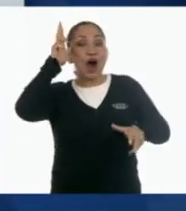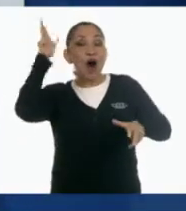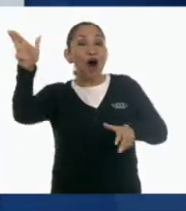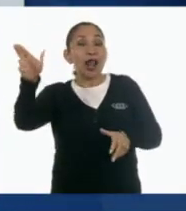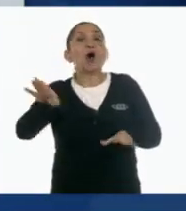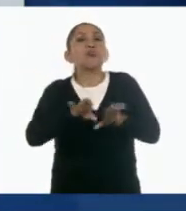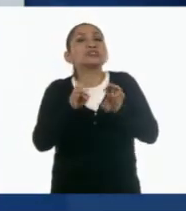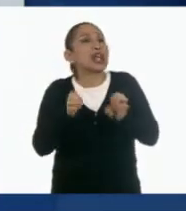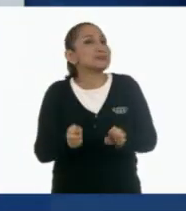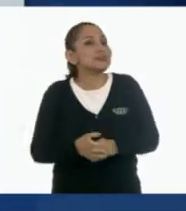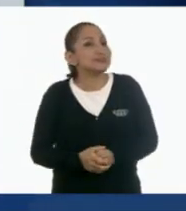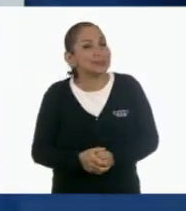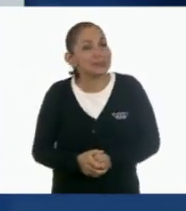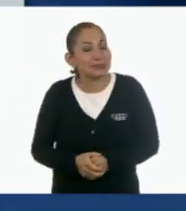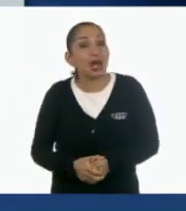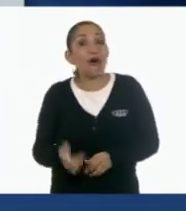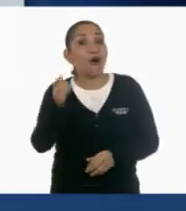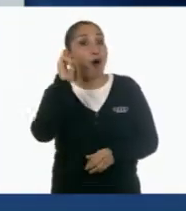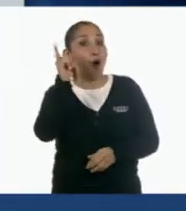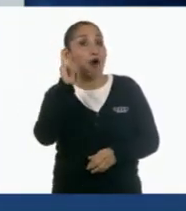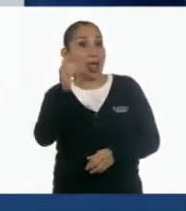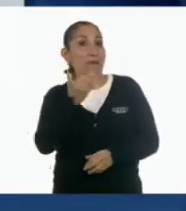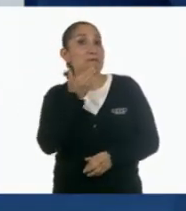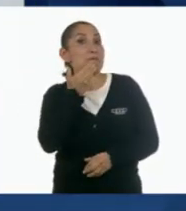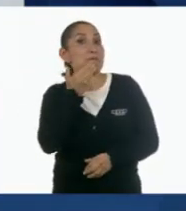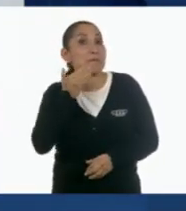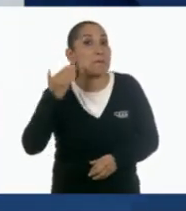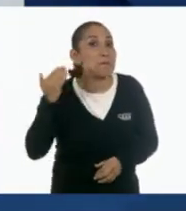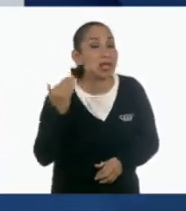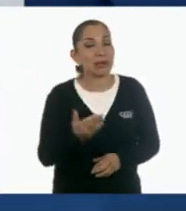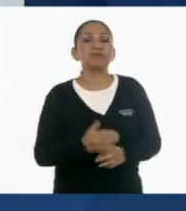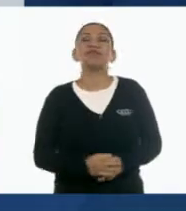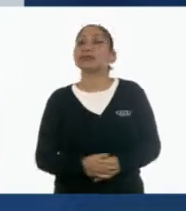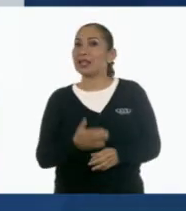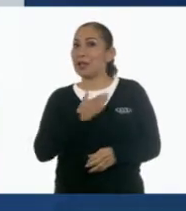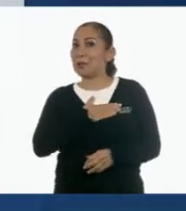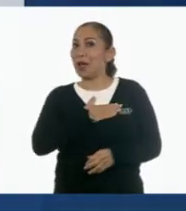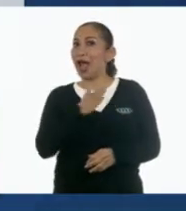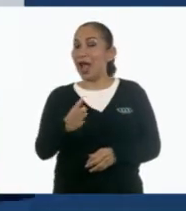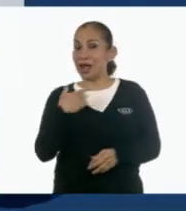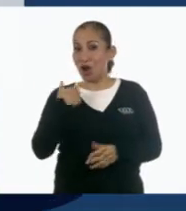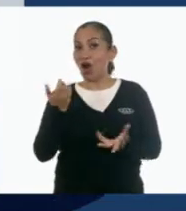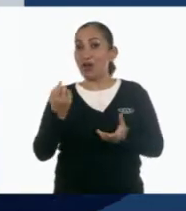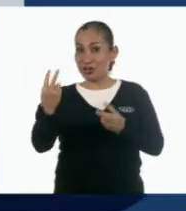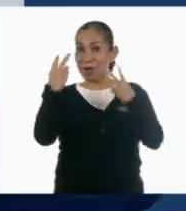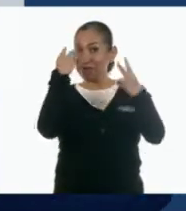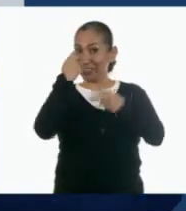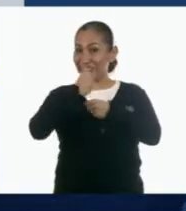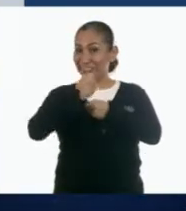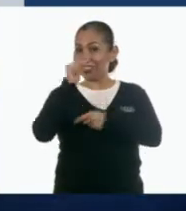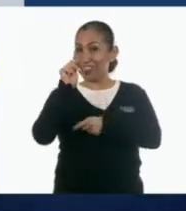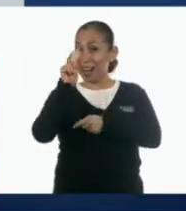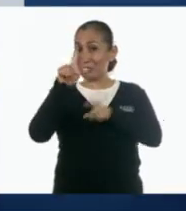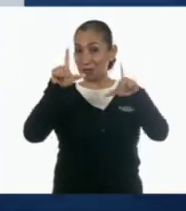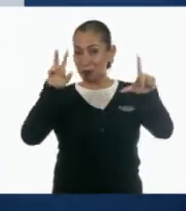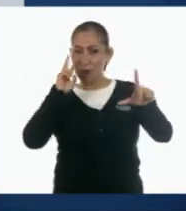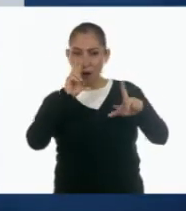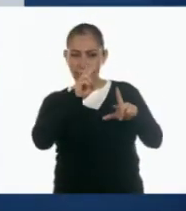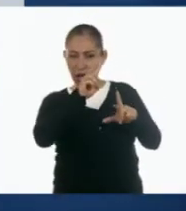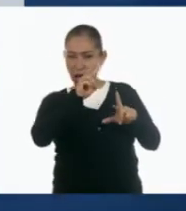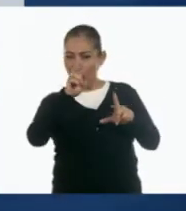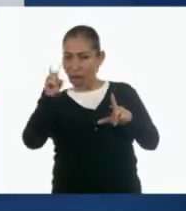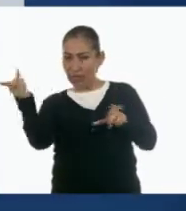¡Hola! ¿Cómo están? Espero que muy bien. ¡Qué bueno que salgo en la tele! Así los puedo